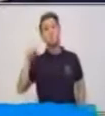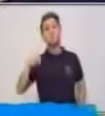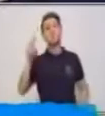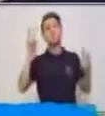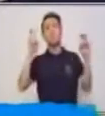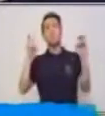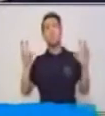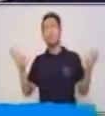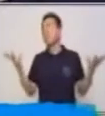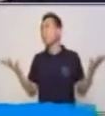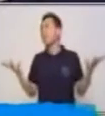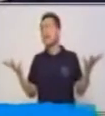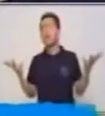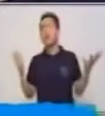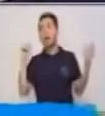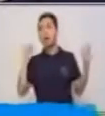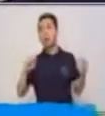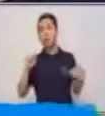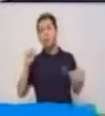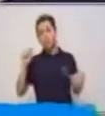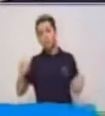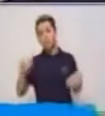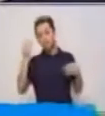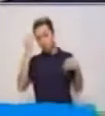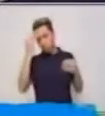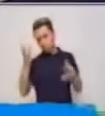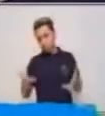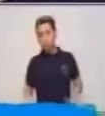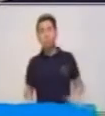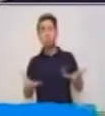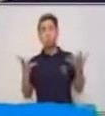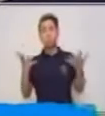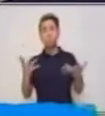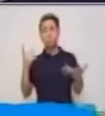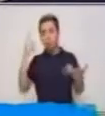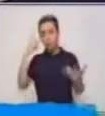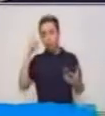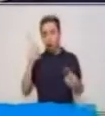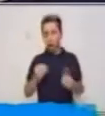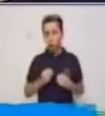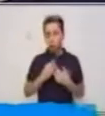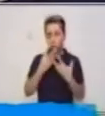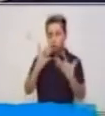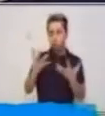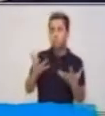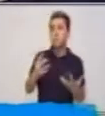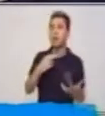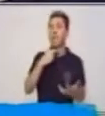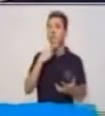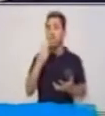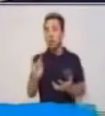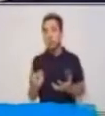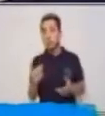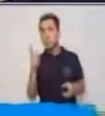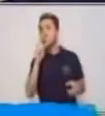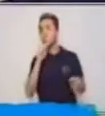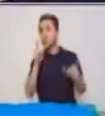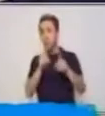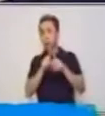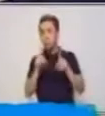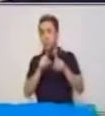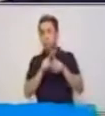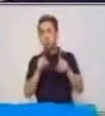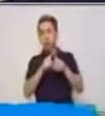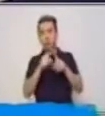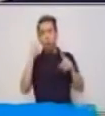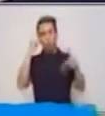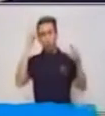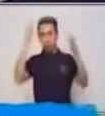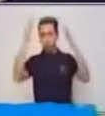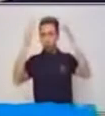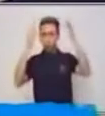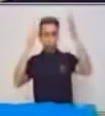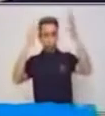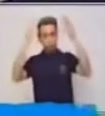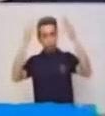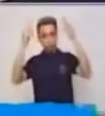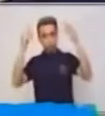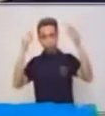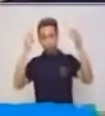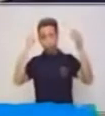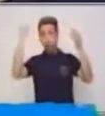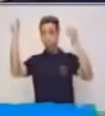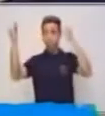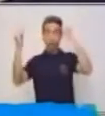les ayudará a ejercitar destrezas tales como la expresión verbal y el pensamiento creativo. Asimismo, también los carteles que voy a